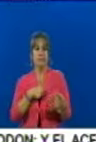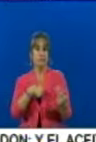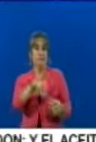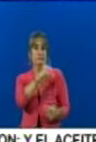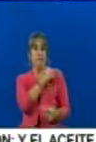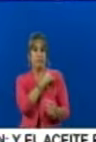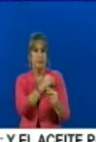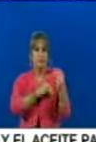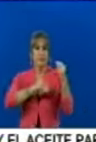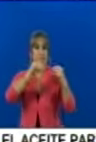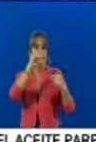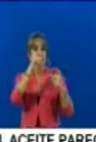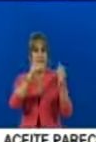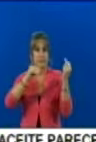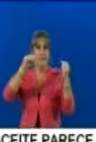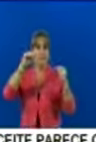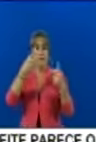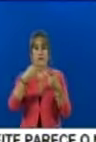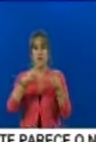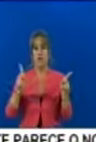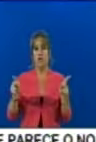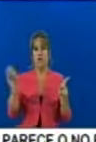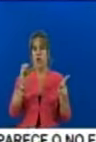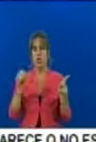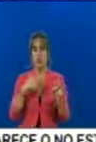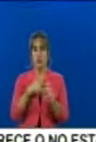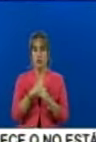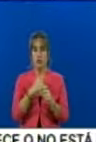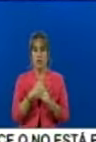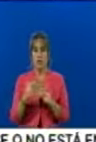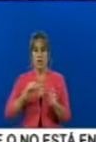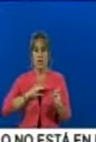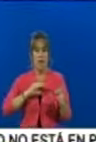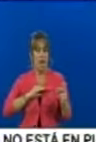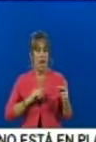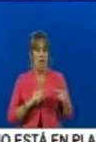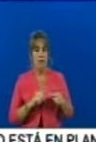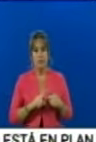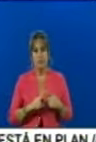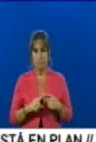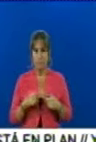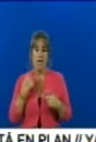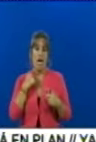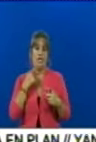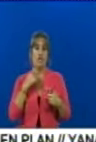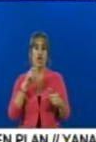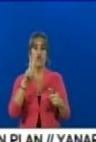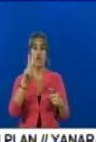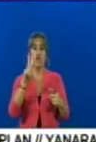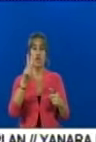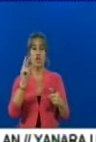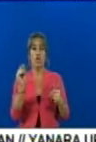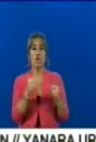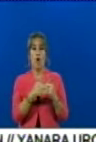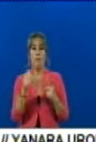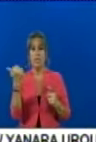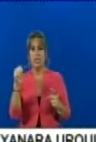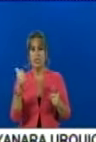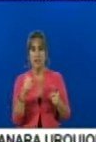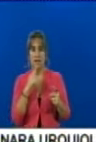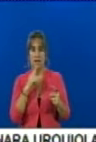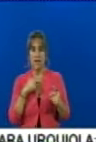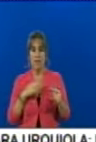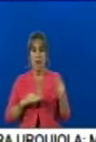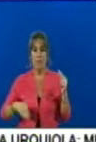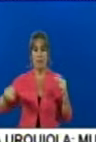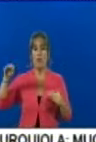superándome. Fui especialista principal de organización del trabajo y los salarios. En el 2010 me promovieron